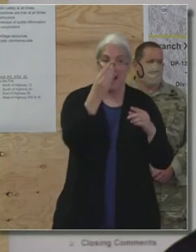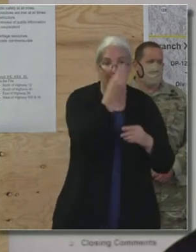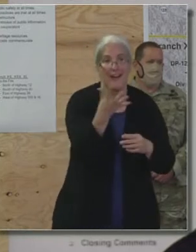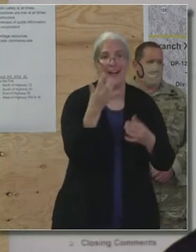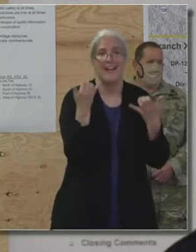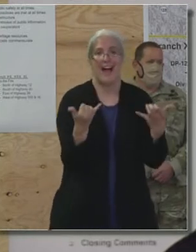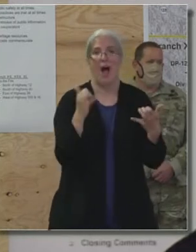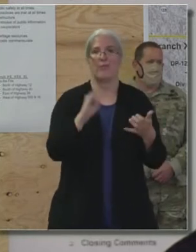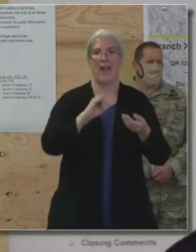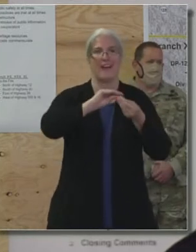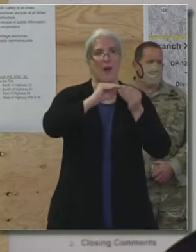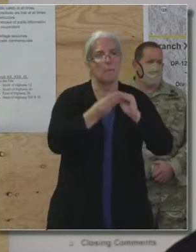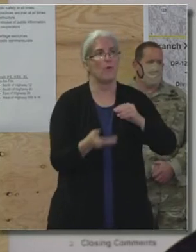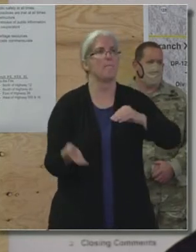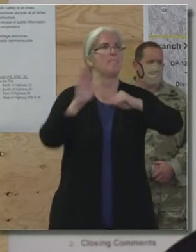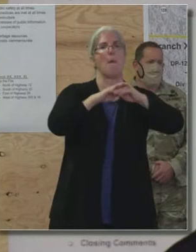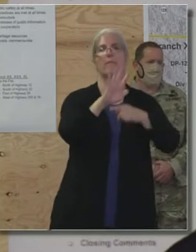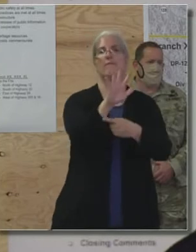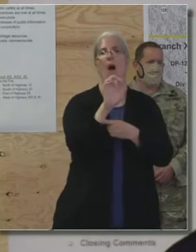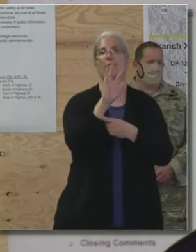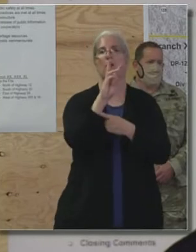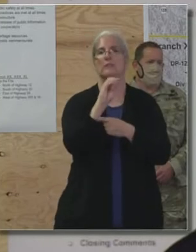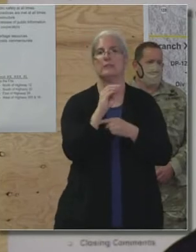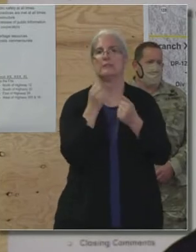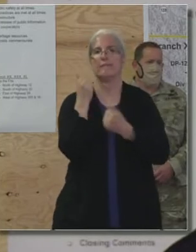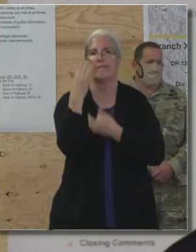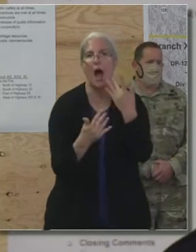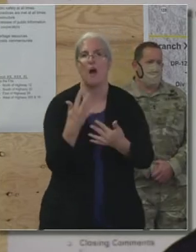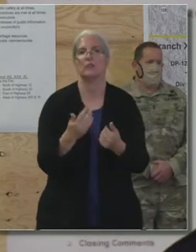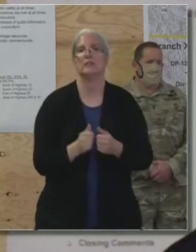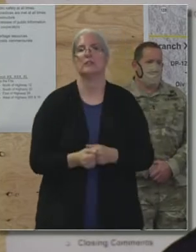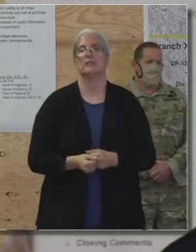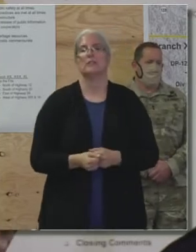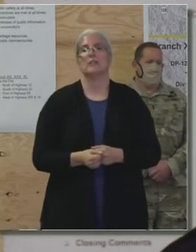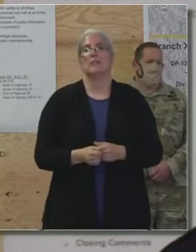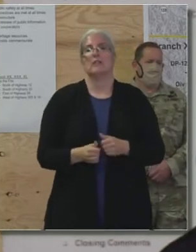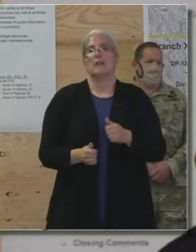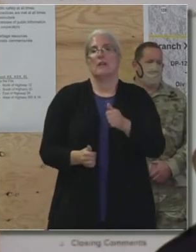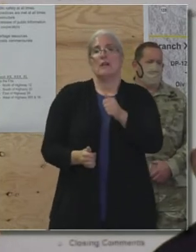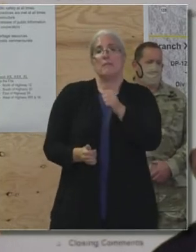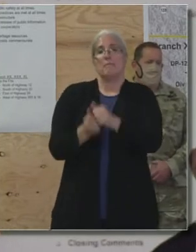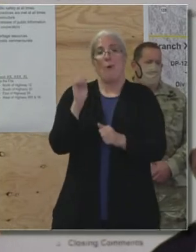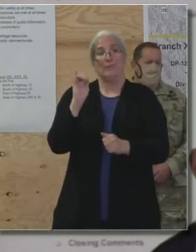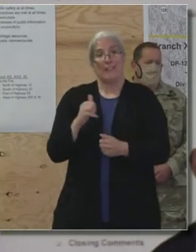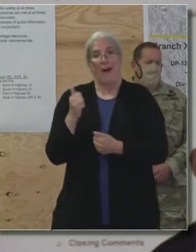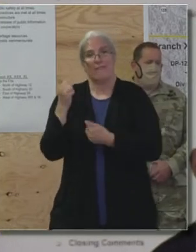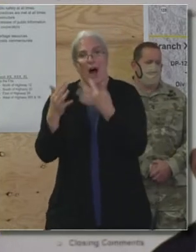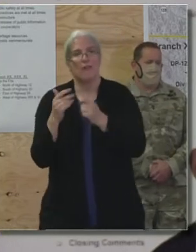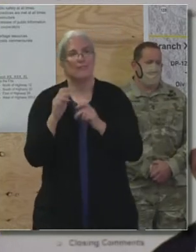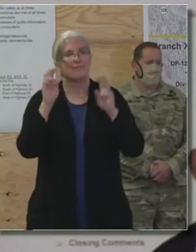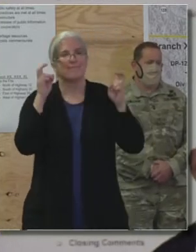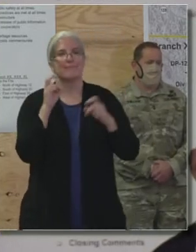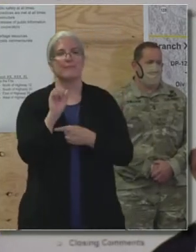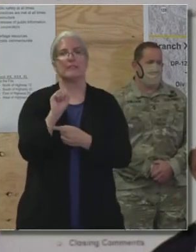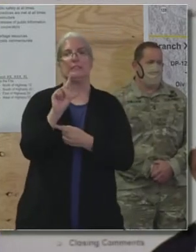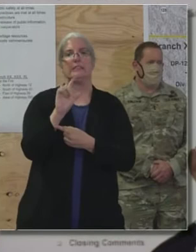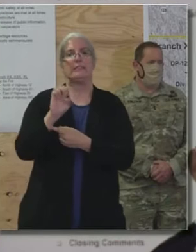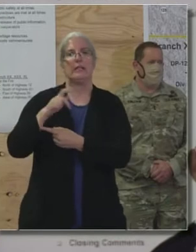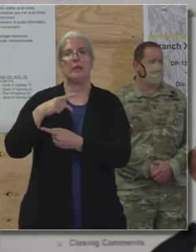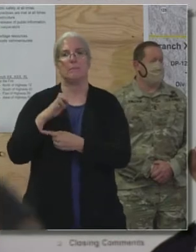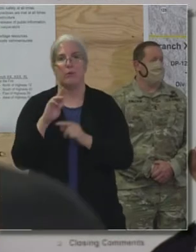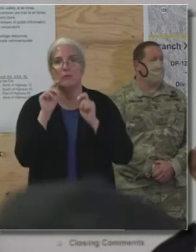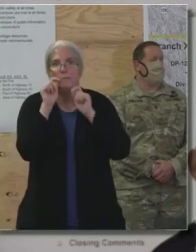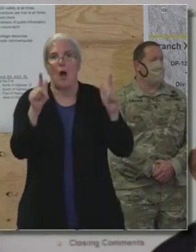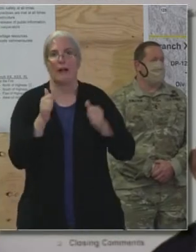incendios en el estado de california hay muchos incendios más leves anticipamos que al despejarse el